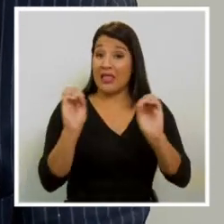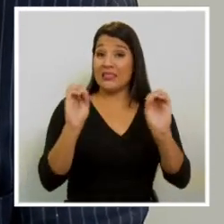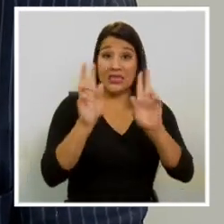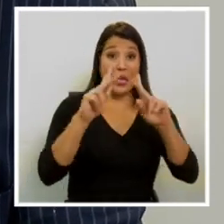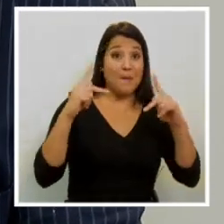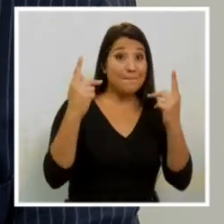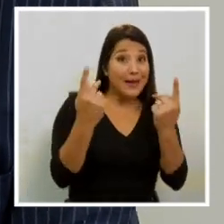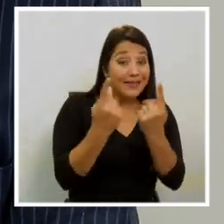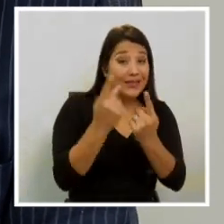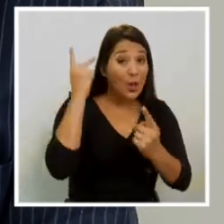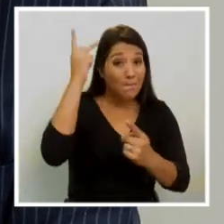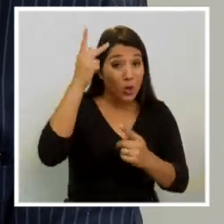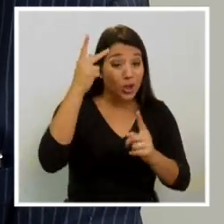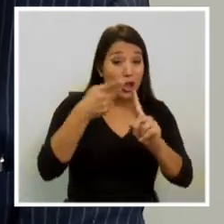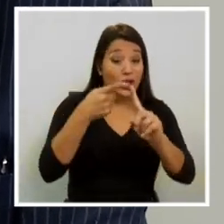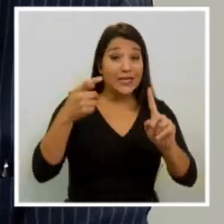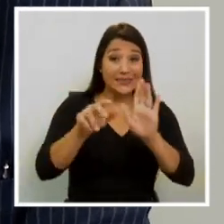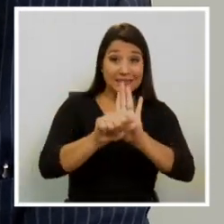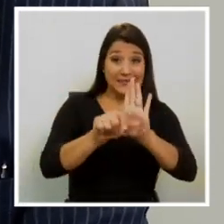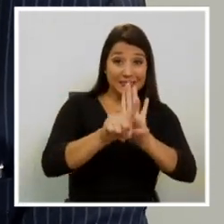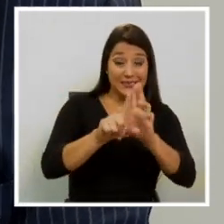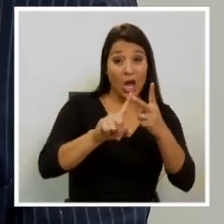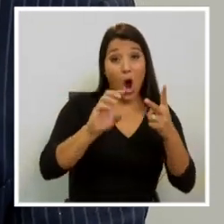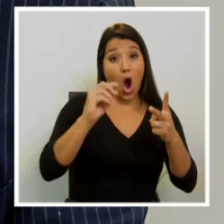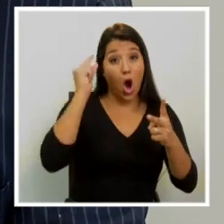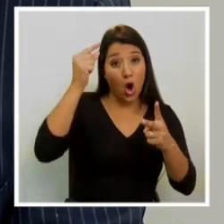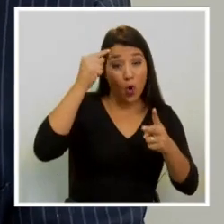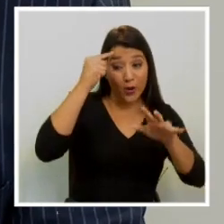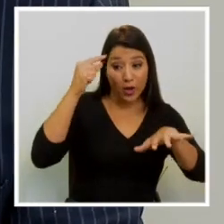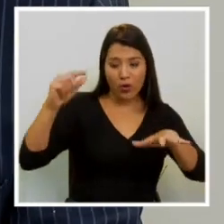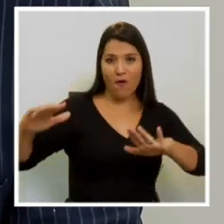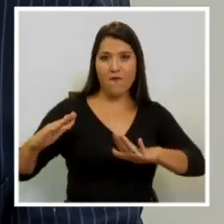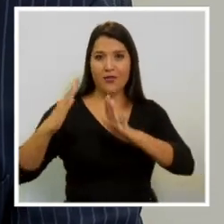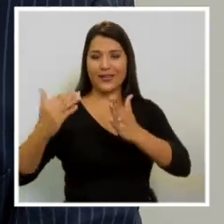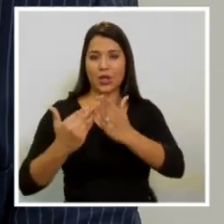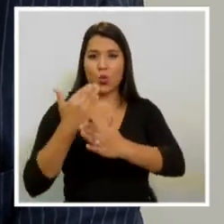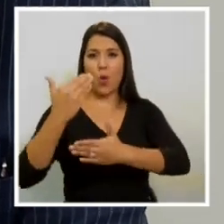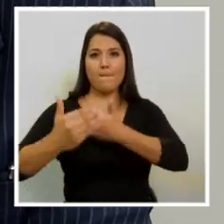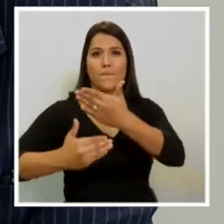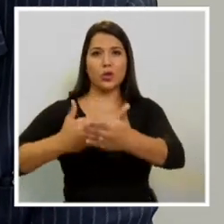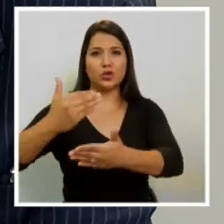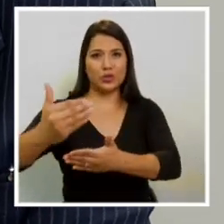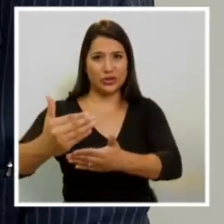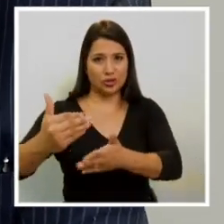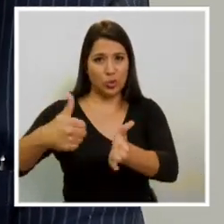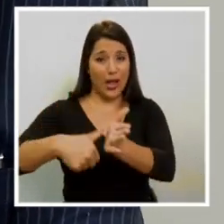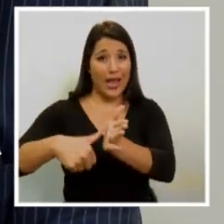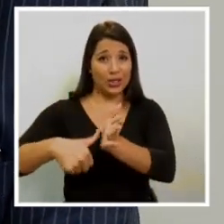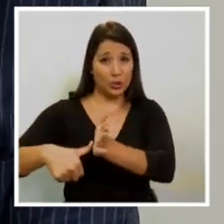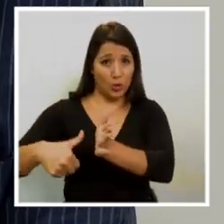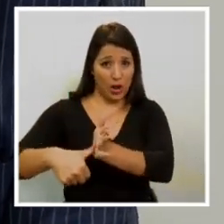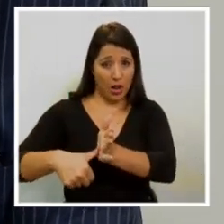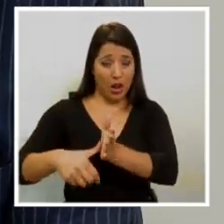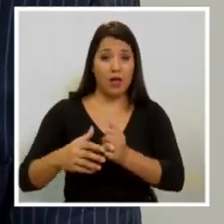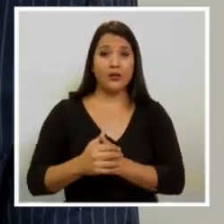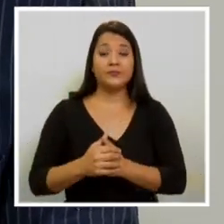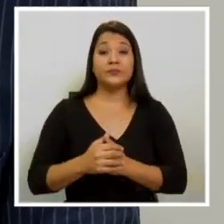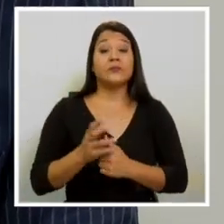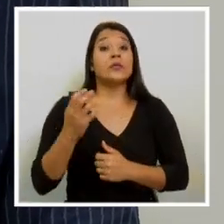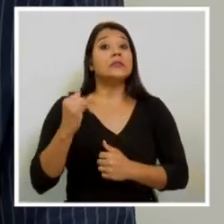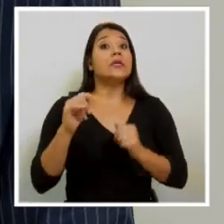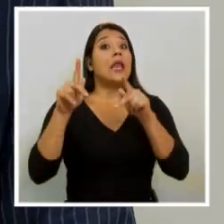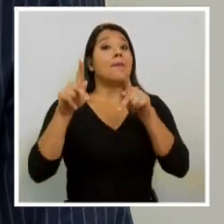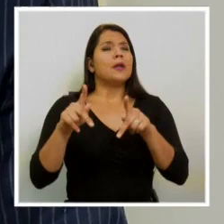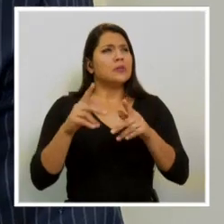o desde el gobierno frente a un nuevo proceso electoral. Si la gente, digamos, termina